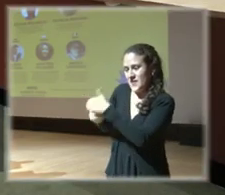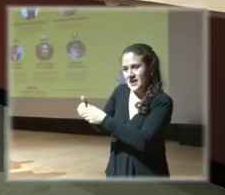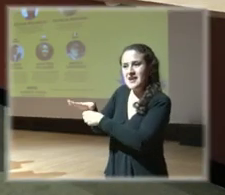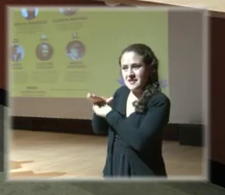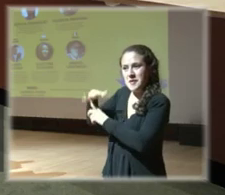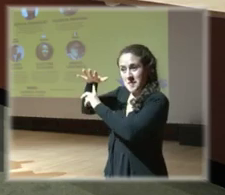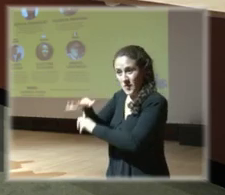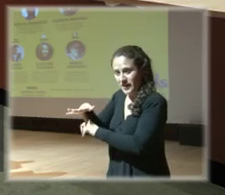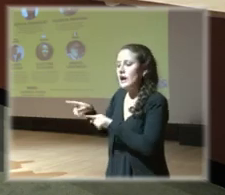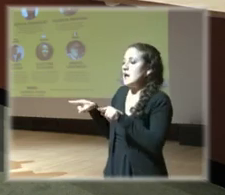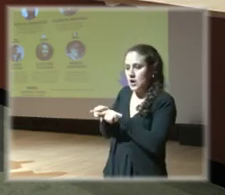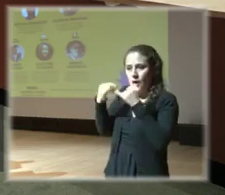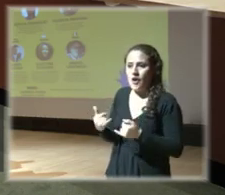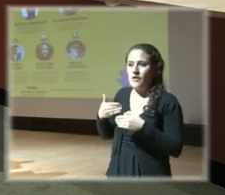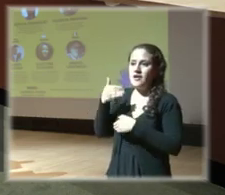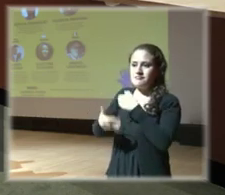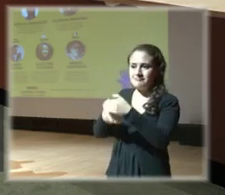de vulnerabilidad.